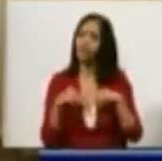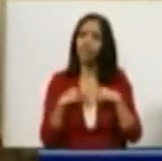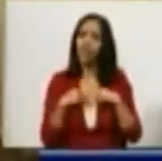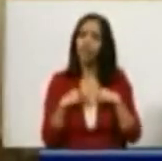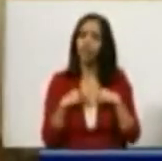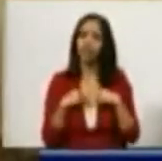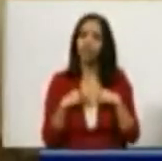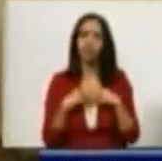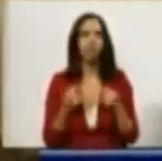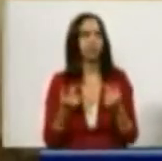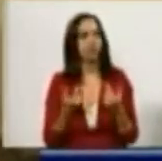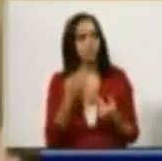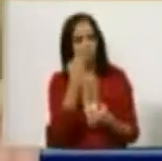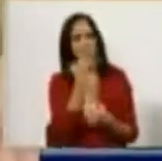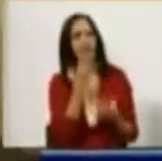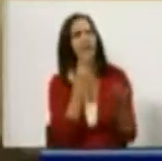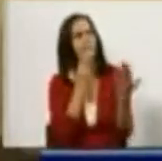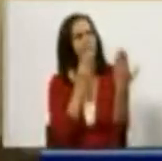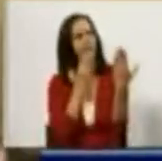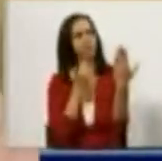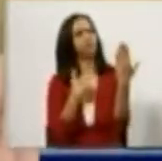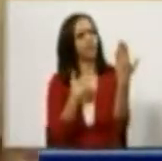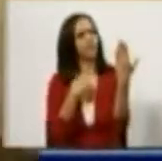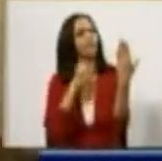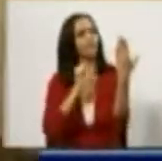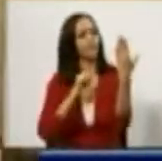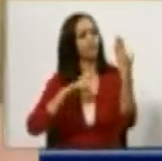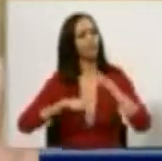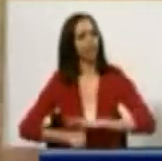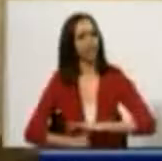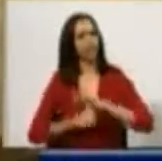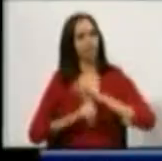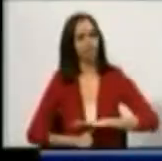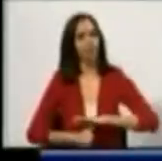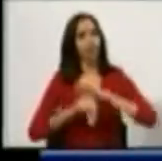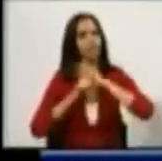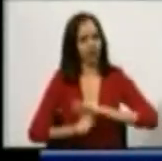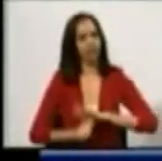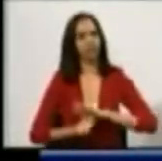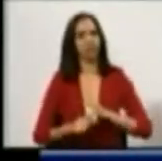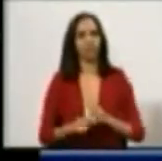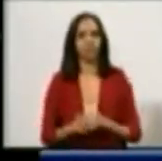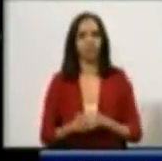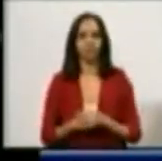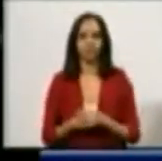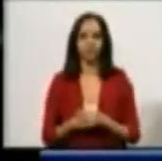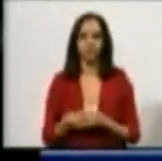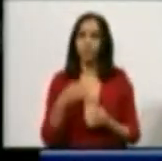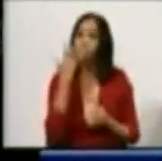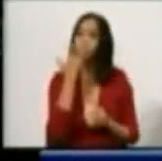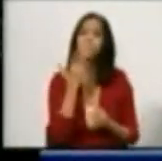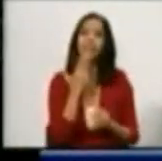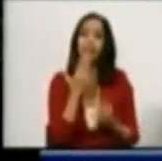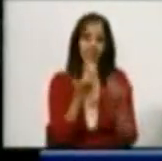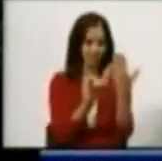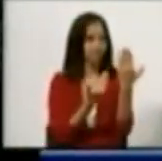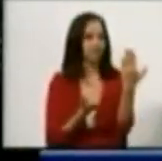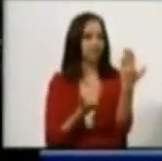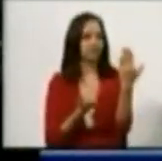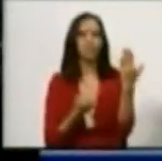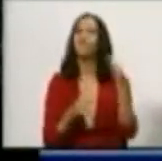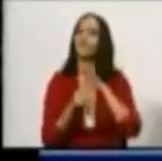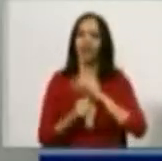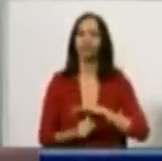mirarte al espejo y decir fracasé fracasé fracasé mirarte al espejo y decir fracasé